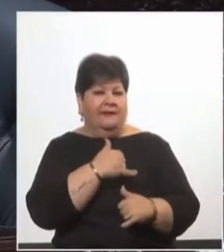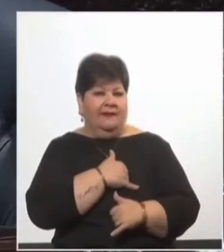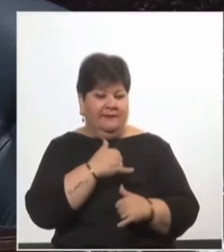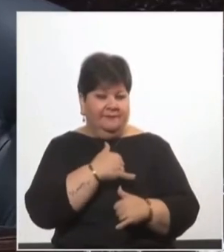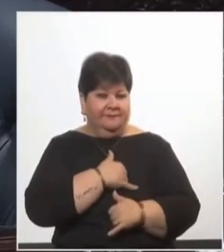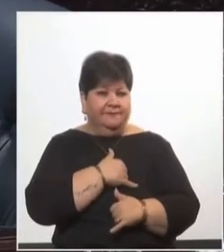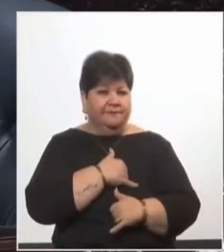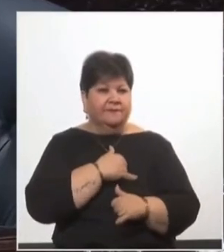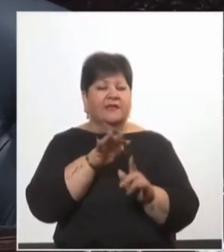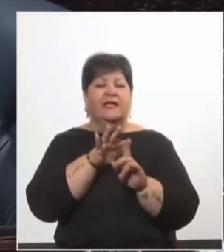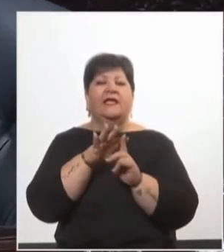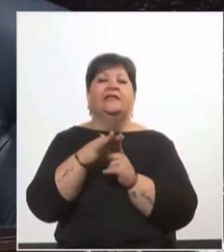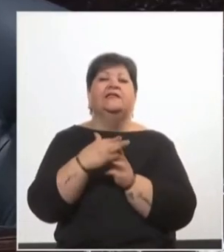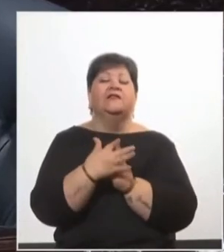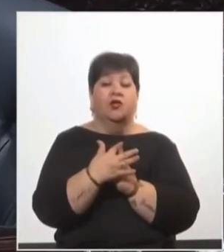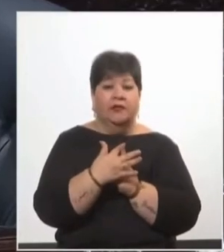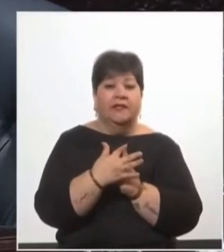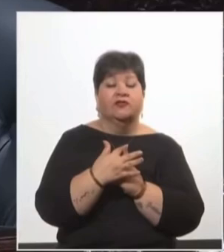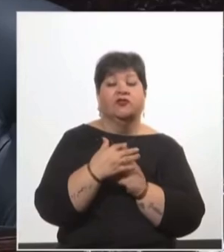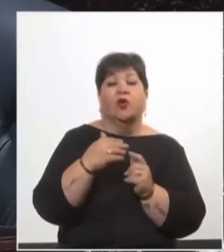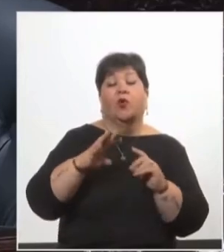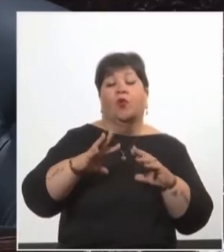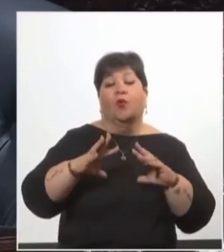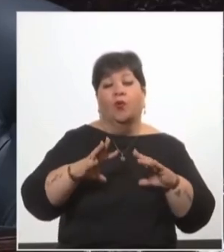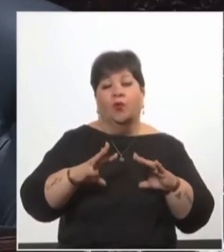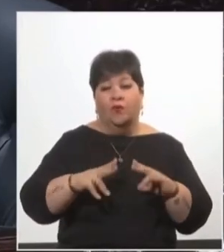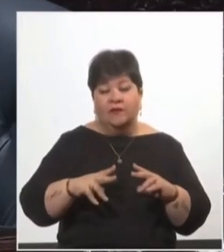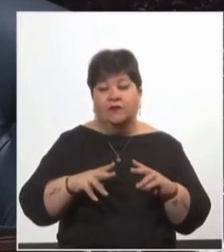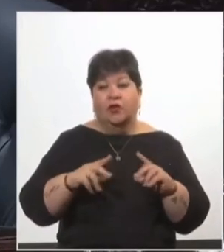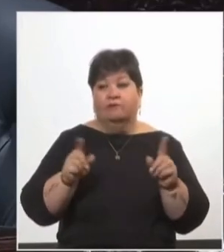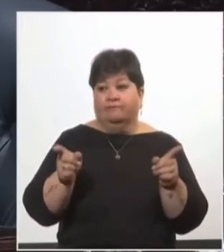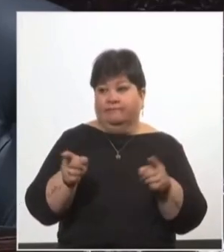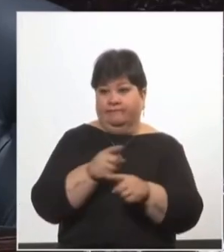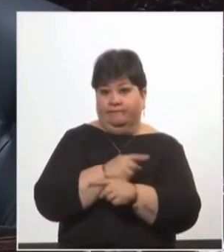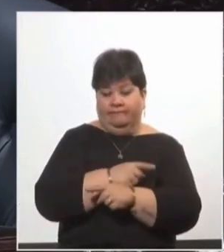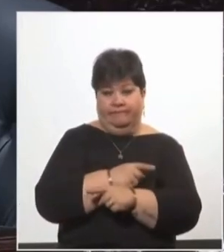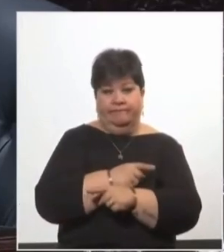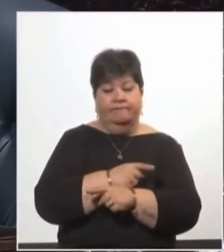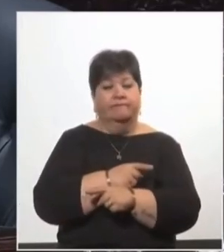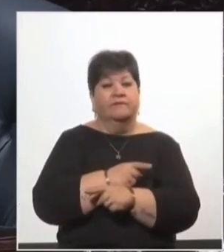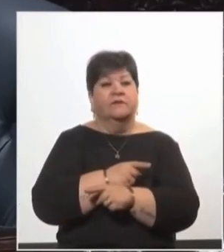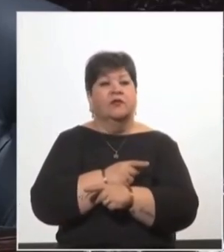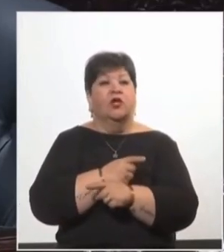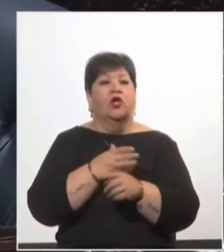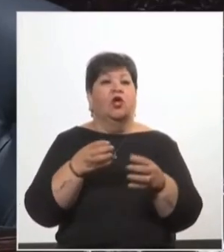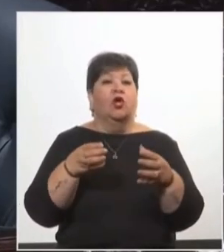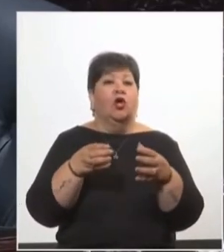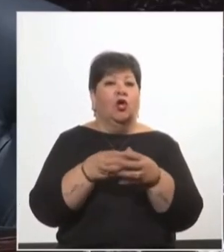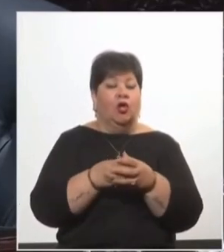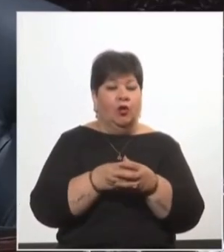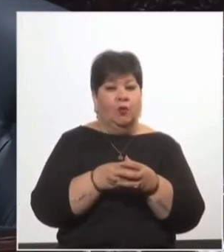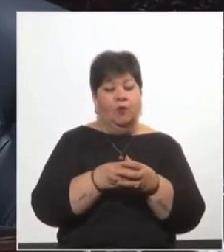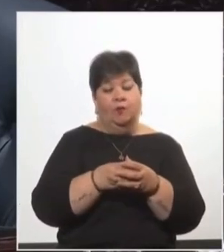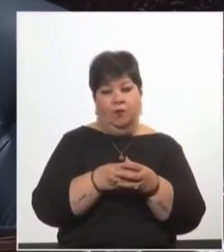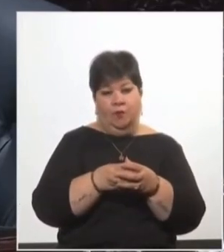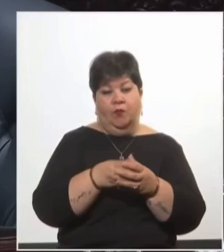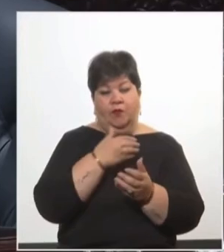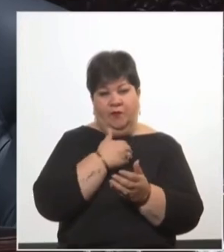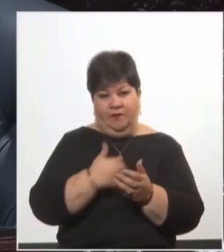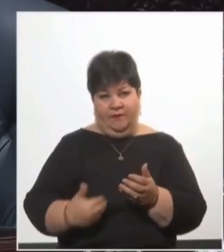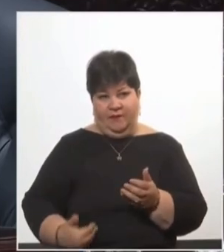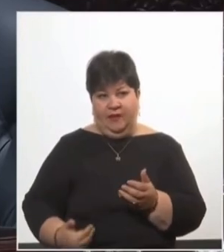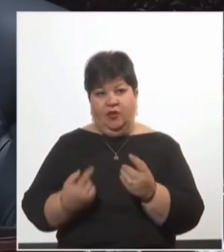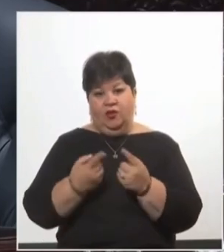de lo que fue la negociación con los socios de la coalición después del anteproyecto, que en donde vuelven